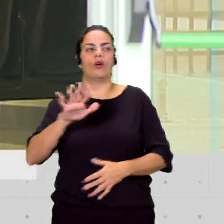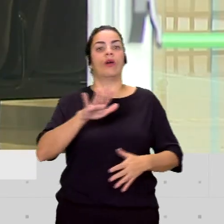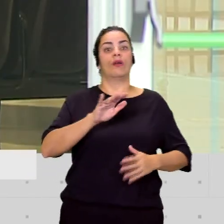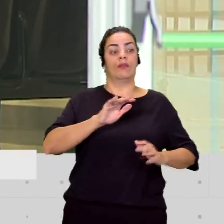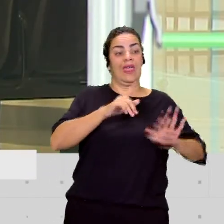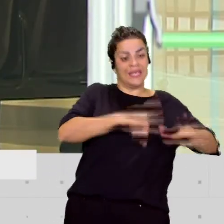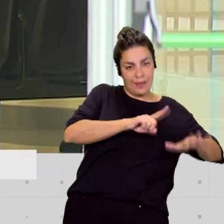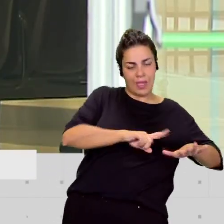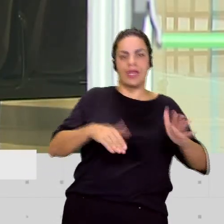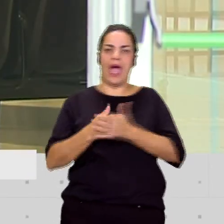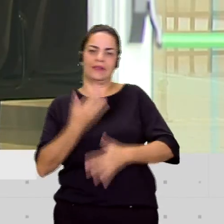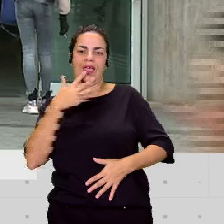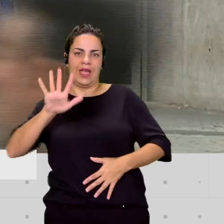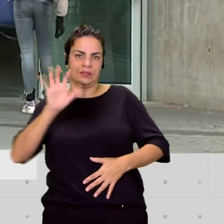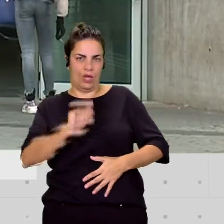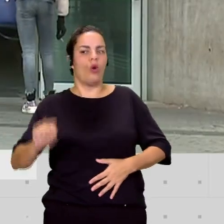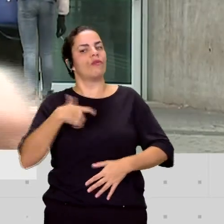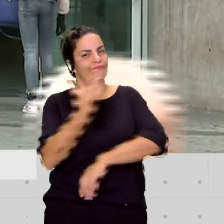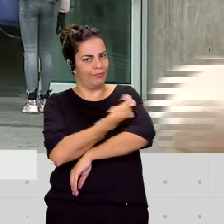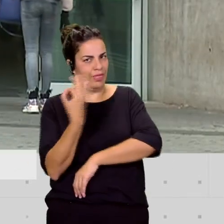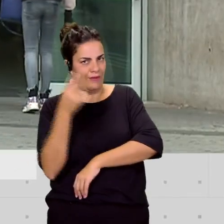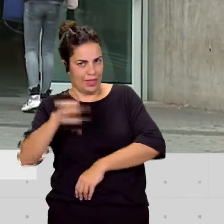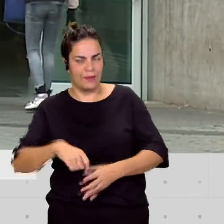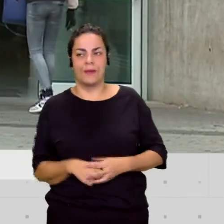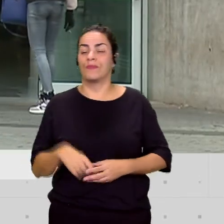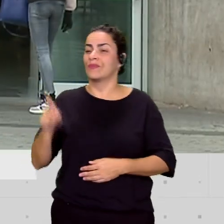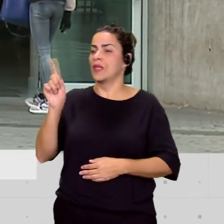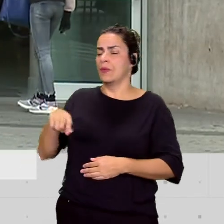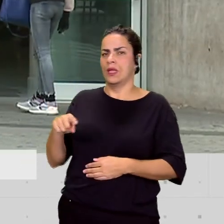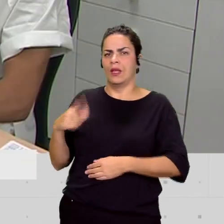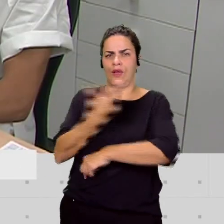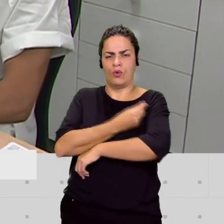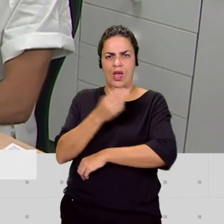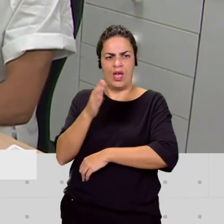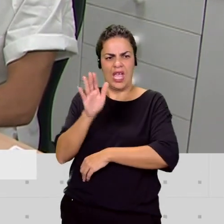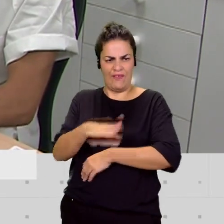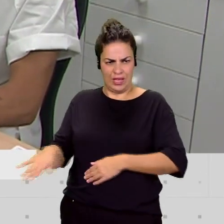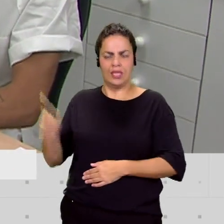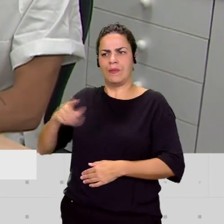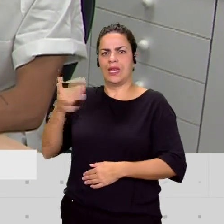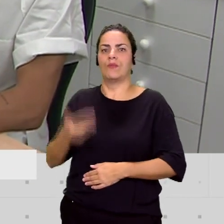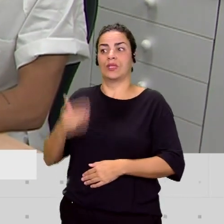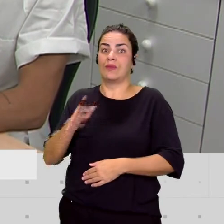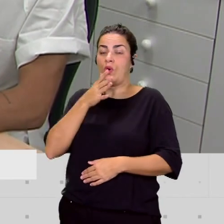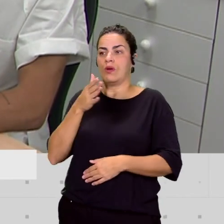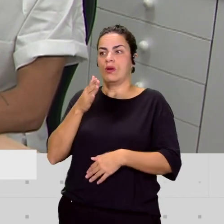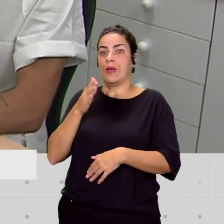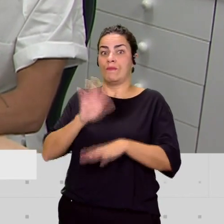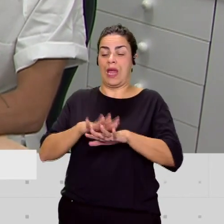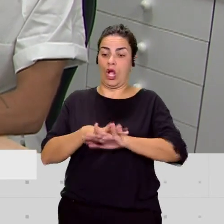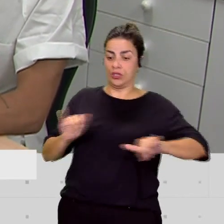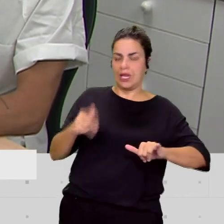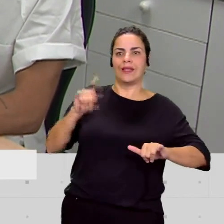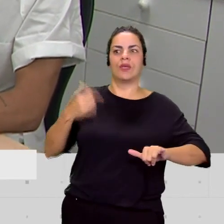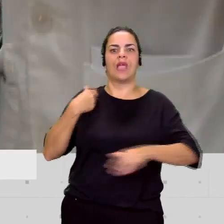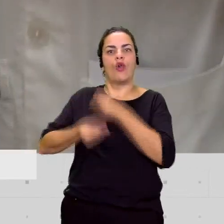infantil está siendo importante precisamente en esta campaña porque además ya para conciliar, por ejemplo, se está llevando a cabo en los centros